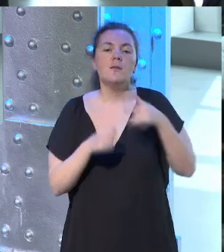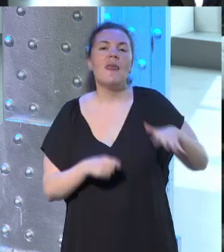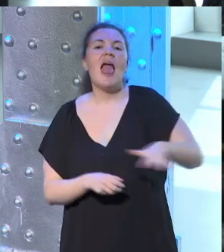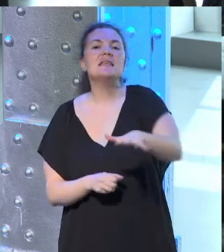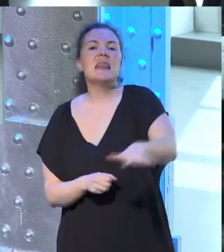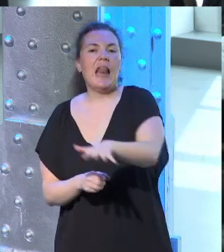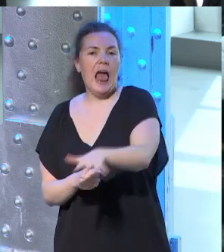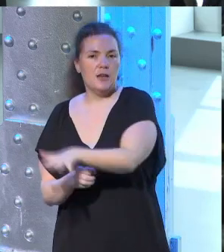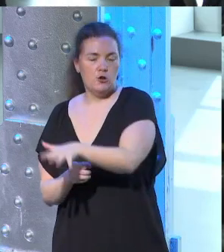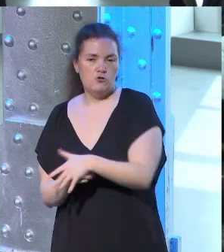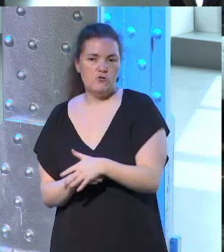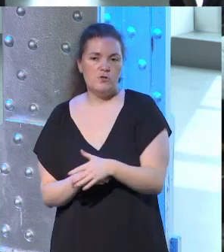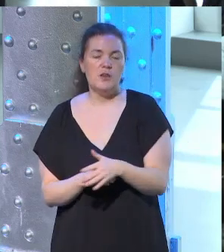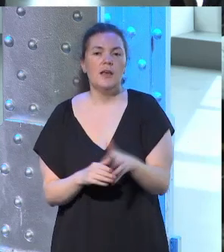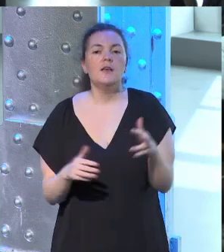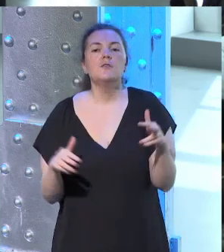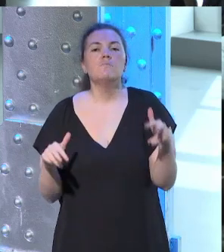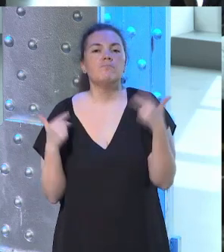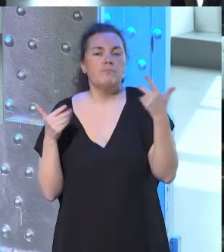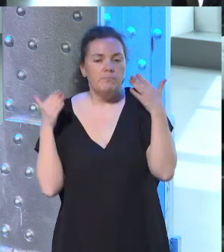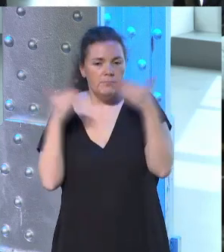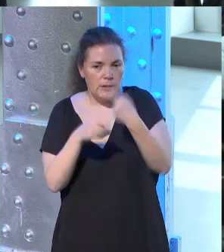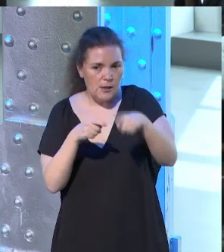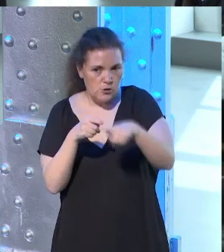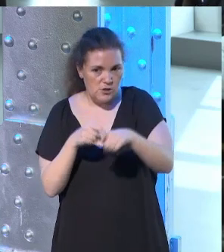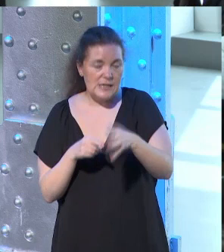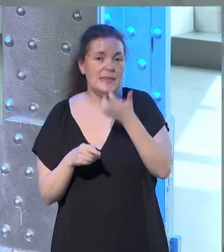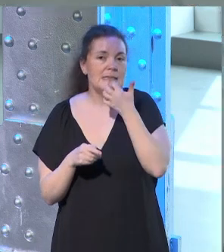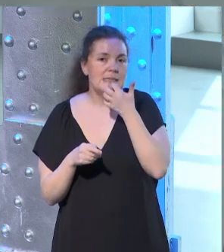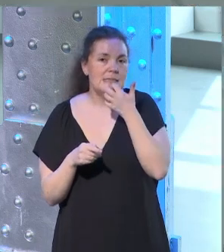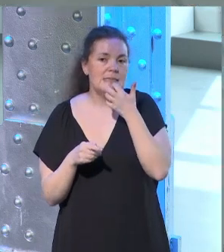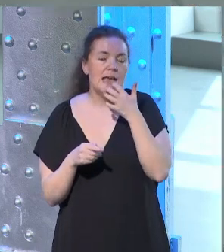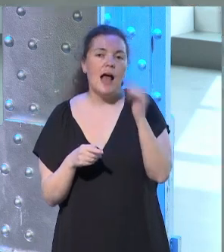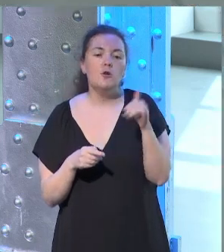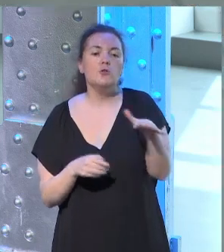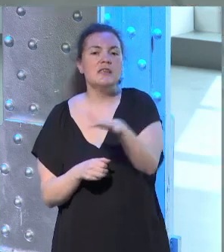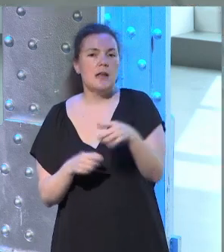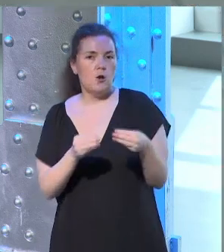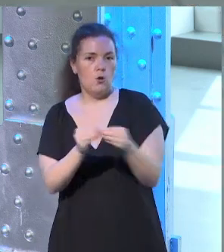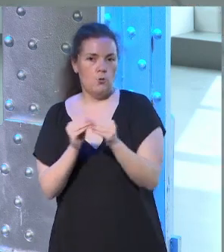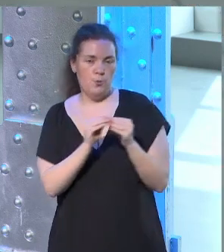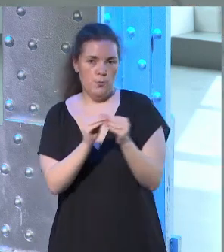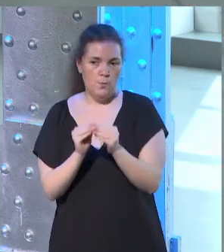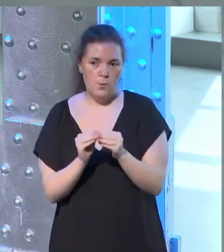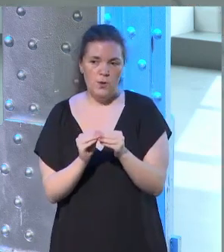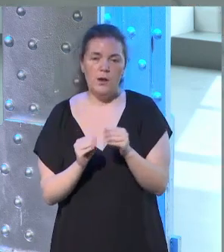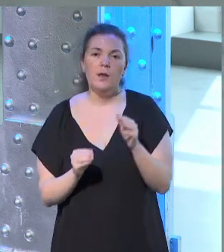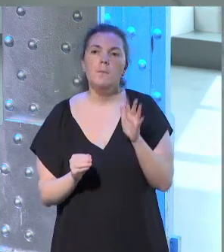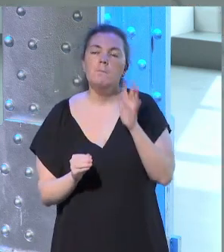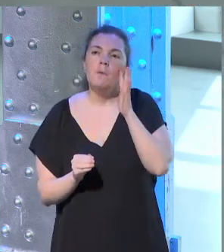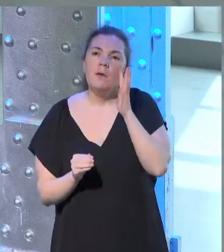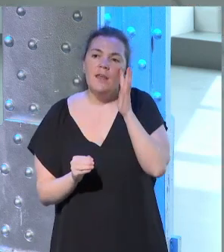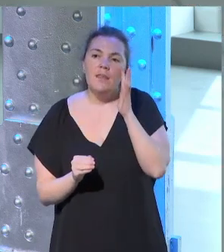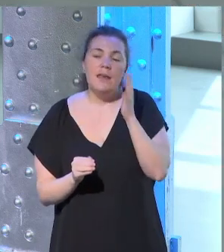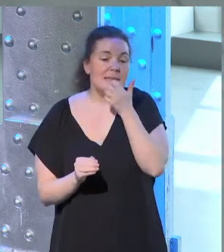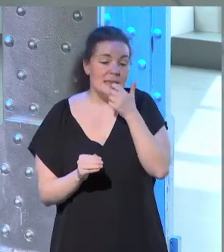que permite concretar muchas las cosas de las que estamos hablando si tenemos un escenario común. Creo que era Seneca el que decía que quien